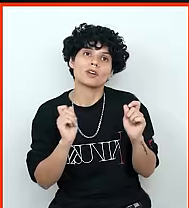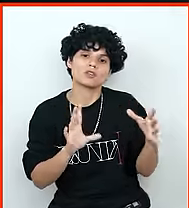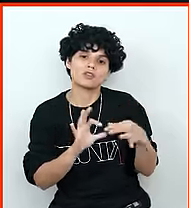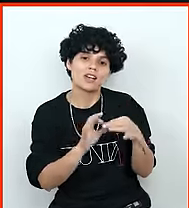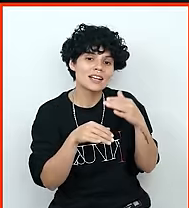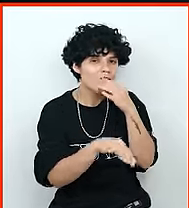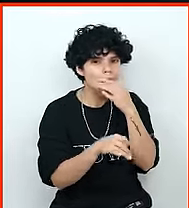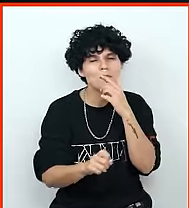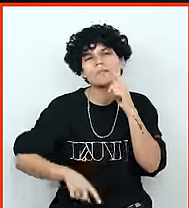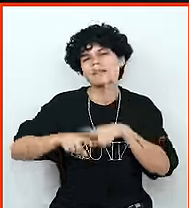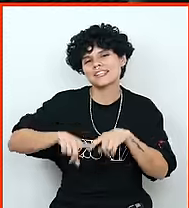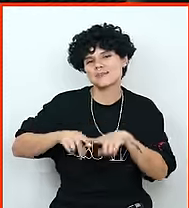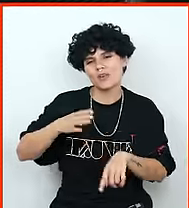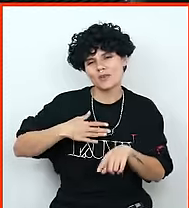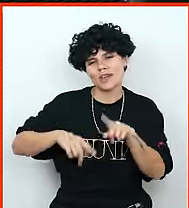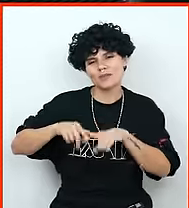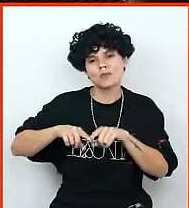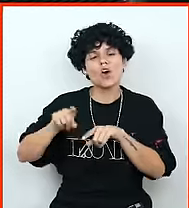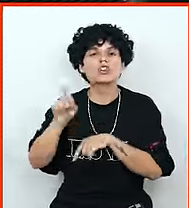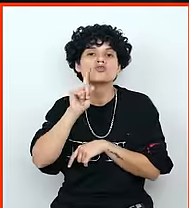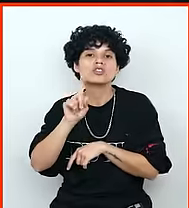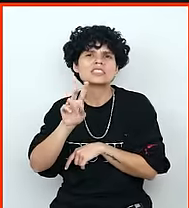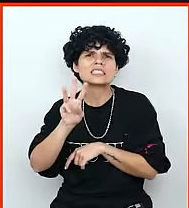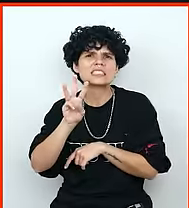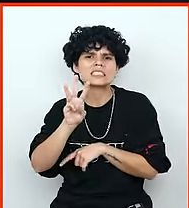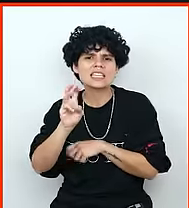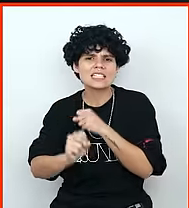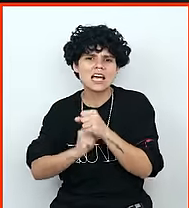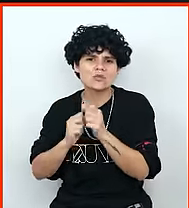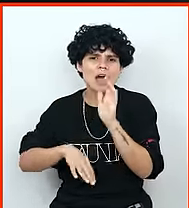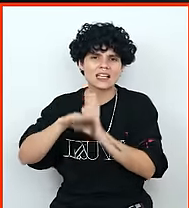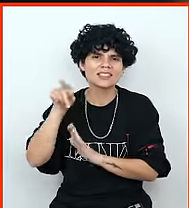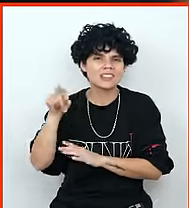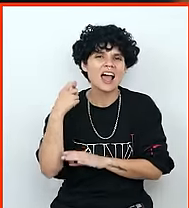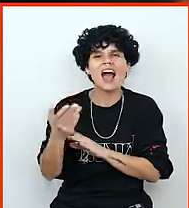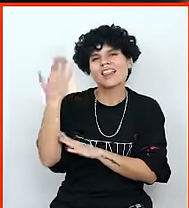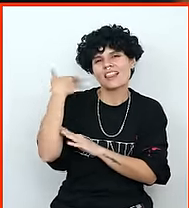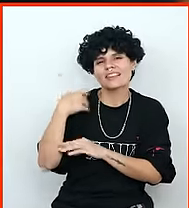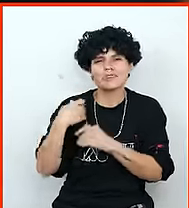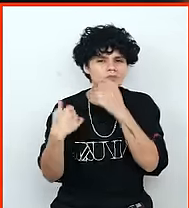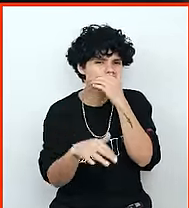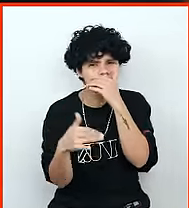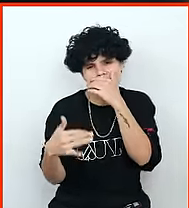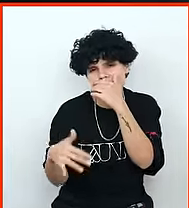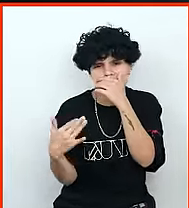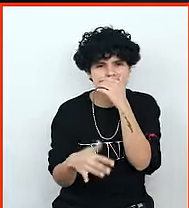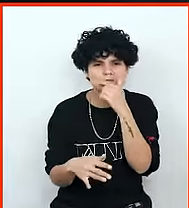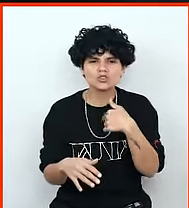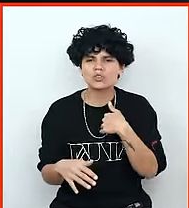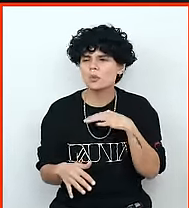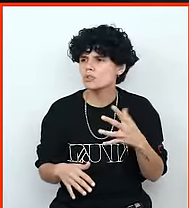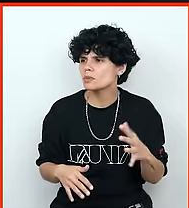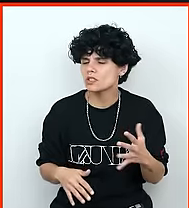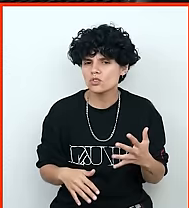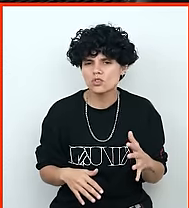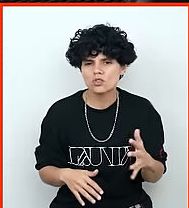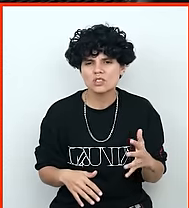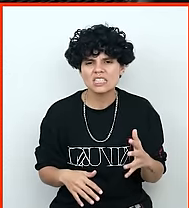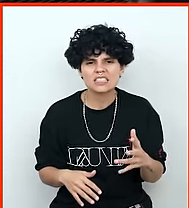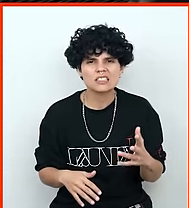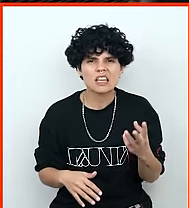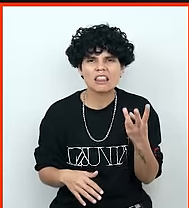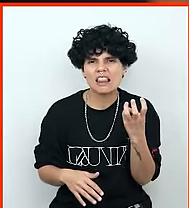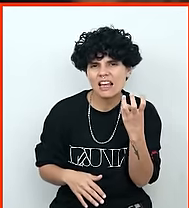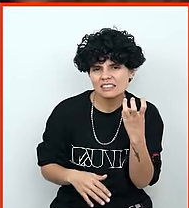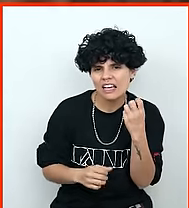el rap, fue mi primo. Él tiene 3 años más que yo y él era, bueno, el rapero de antes que yo, obviamente, y cuando yo tenía como